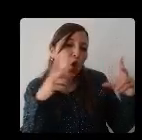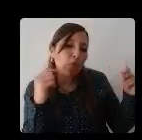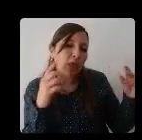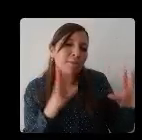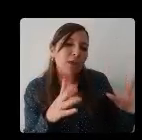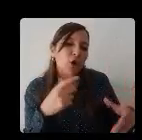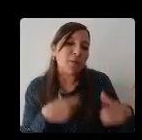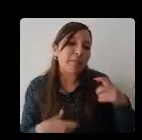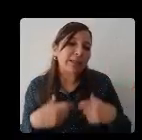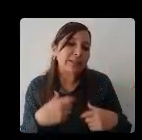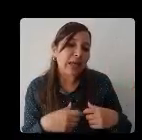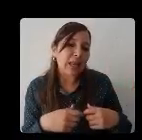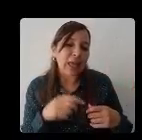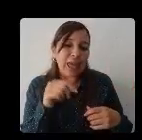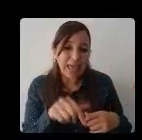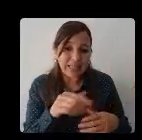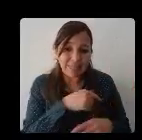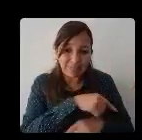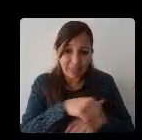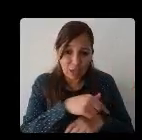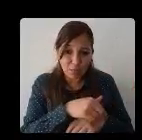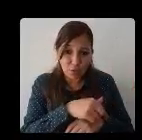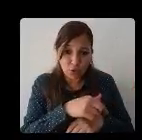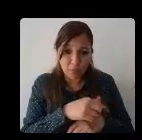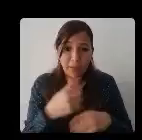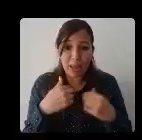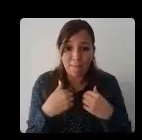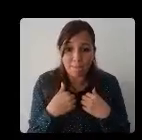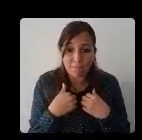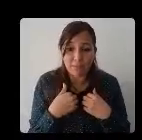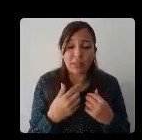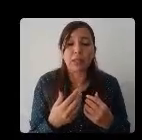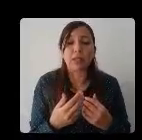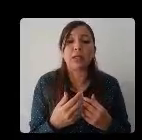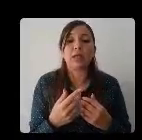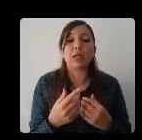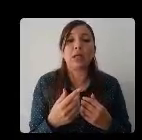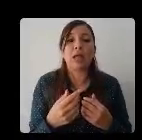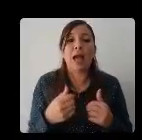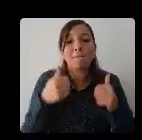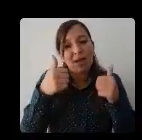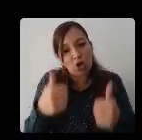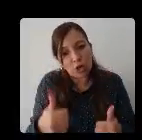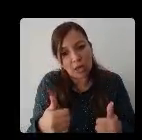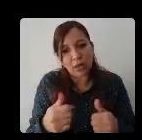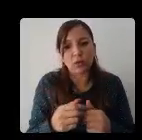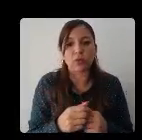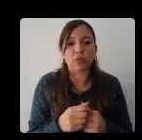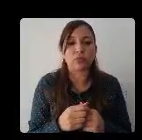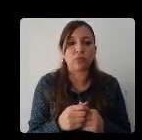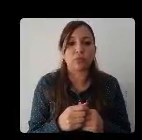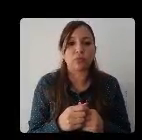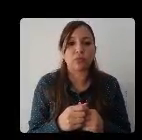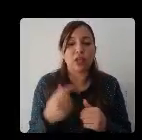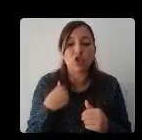a hacer todas mis cosas, lo que les comentaba. A la vez también yo probé, ¿no? Me presenté mi proyecto sin saber que iba a